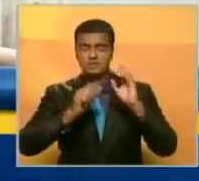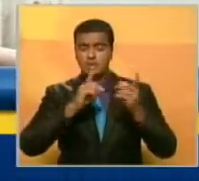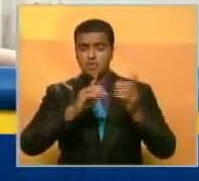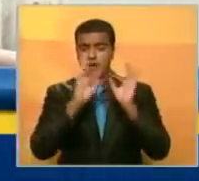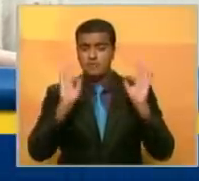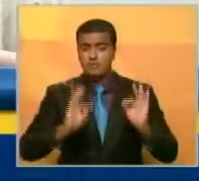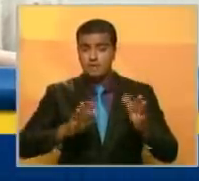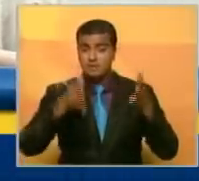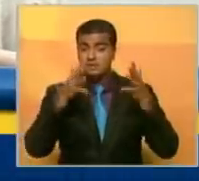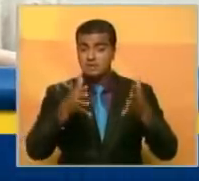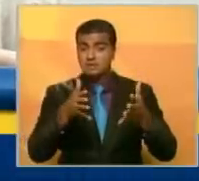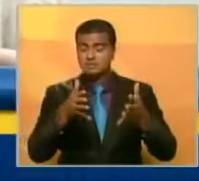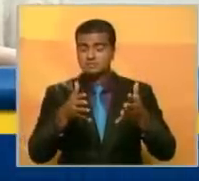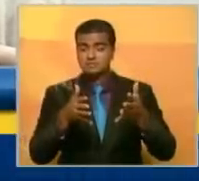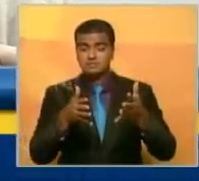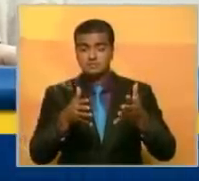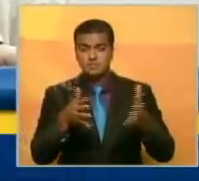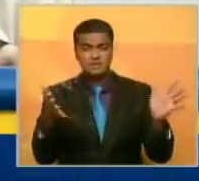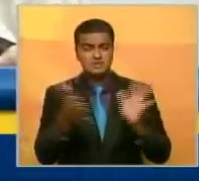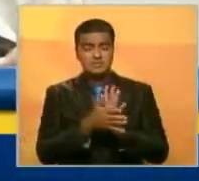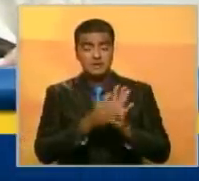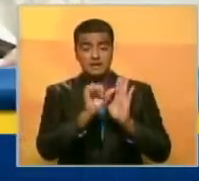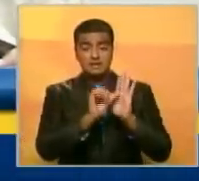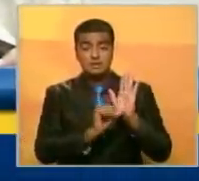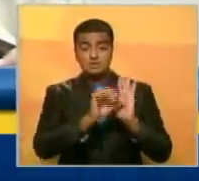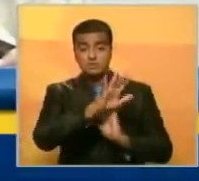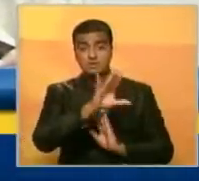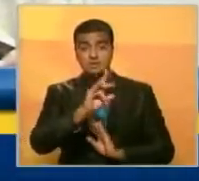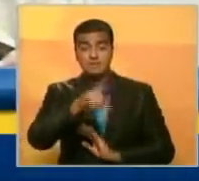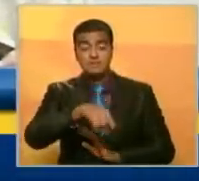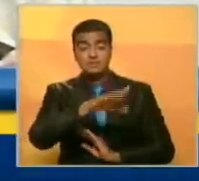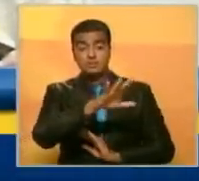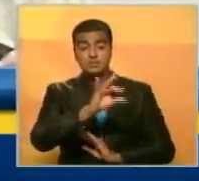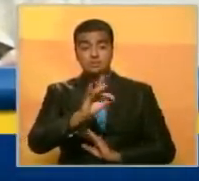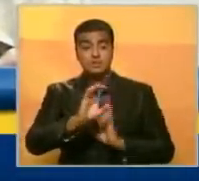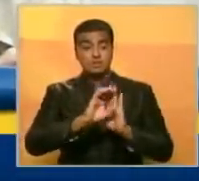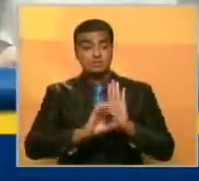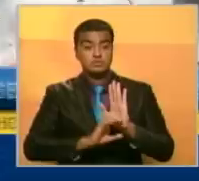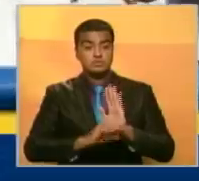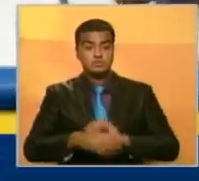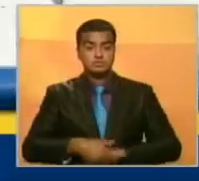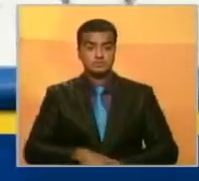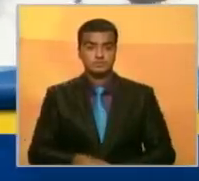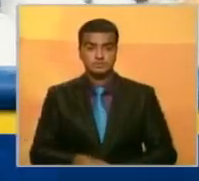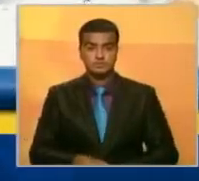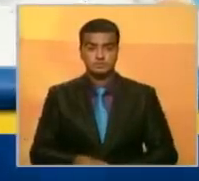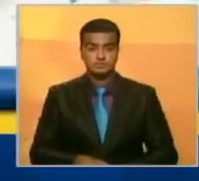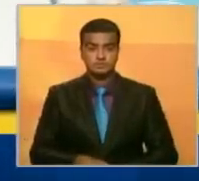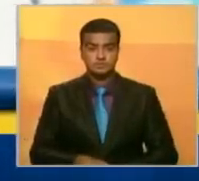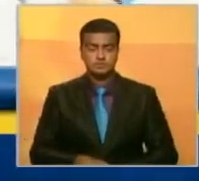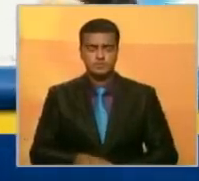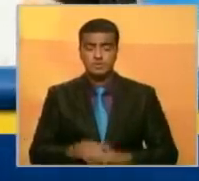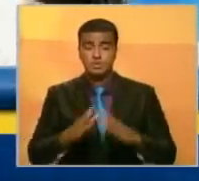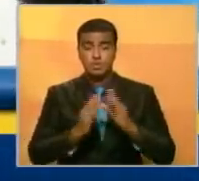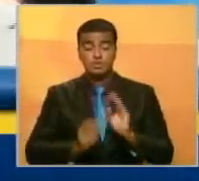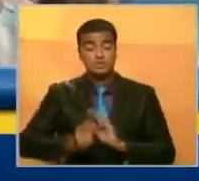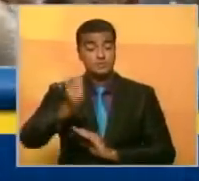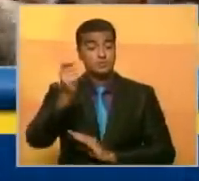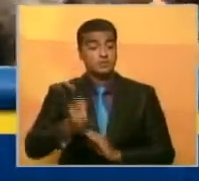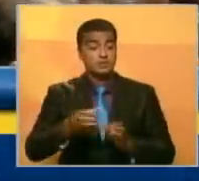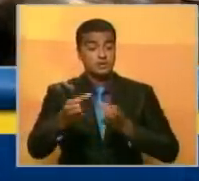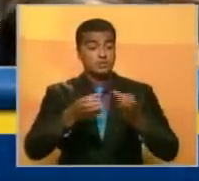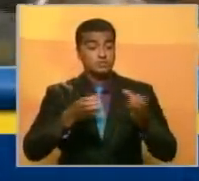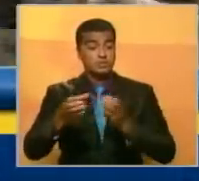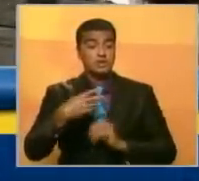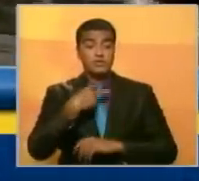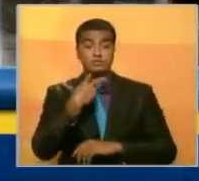directa repercute sobre lo que es el artículo 57 y 58 de la Constitución Nacional. Exhortó a los diputados del Consejo Legislativo y a